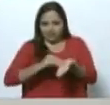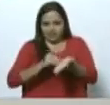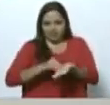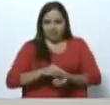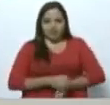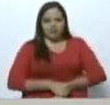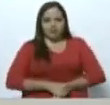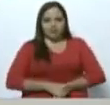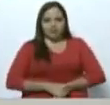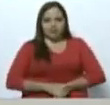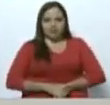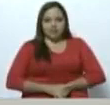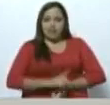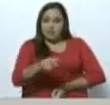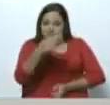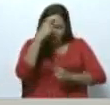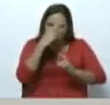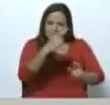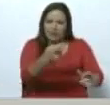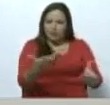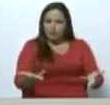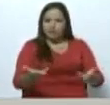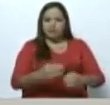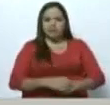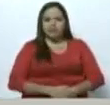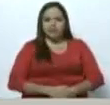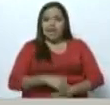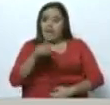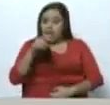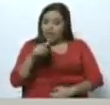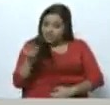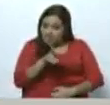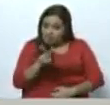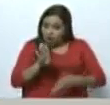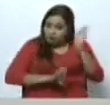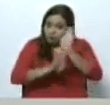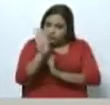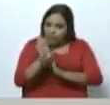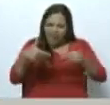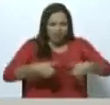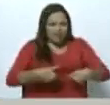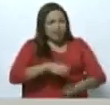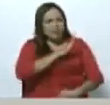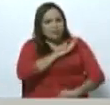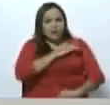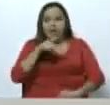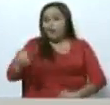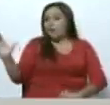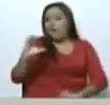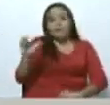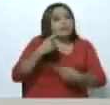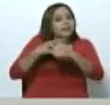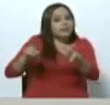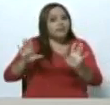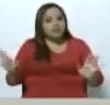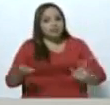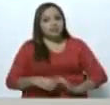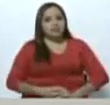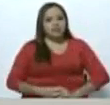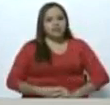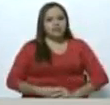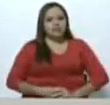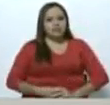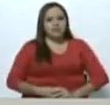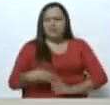Sobre todo en el respeto. Entonces, esto es esfuerzo propio, Colombia. A estas alturas, a nosotros no nos importa ni quién